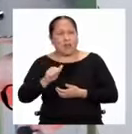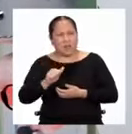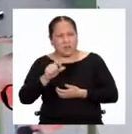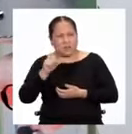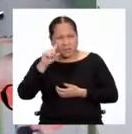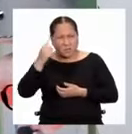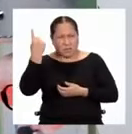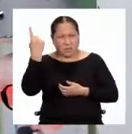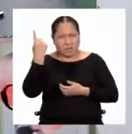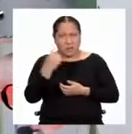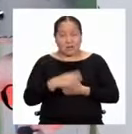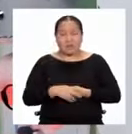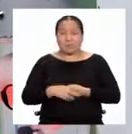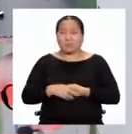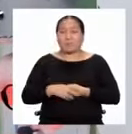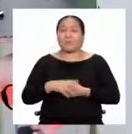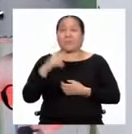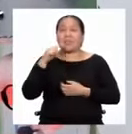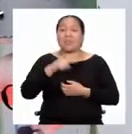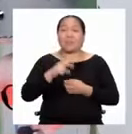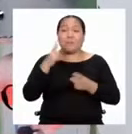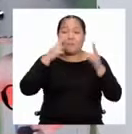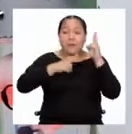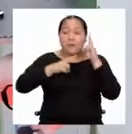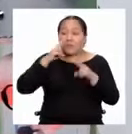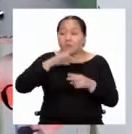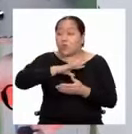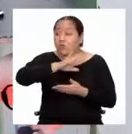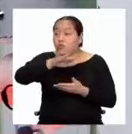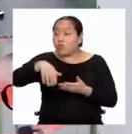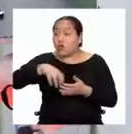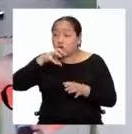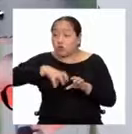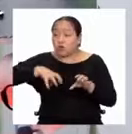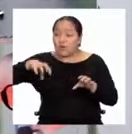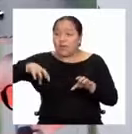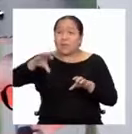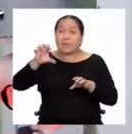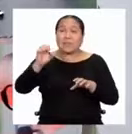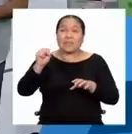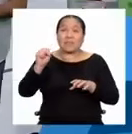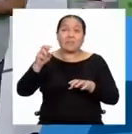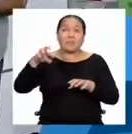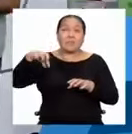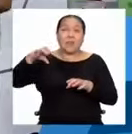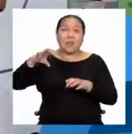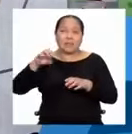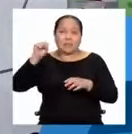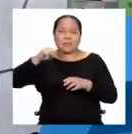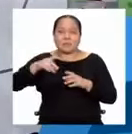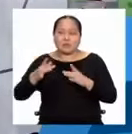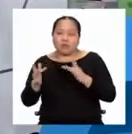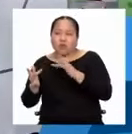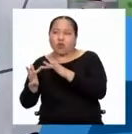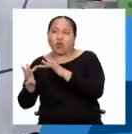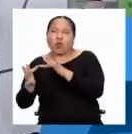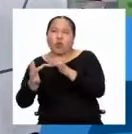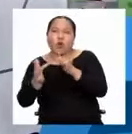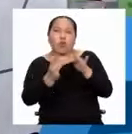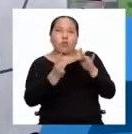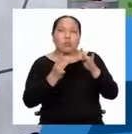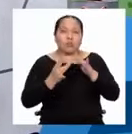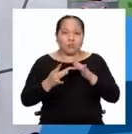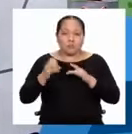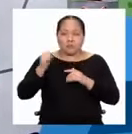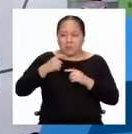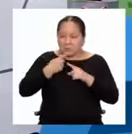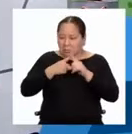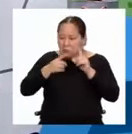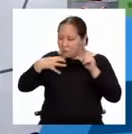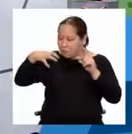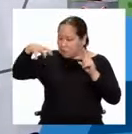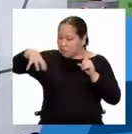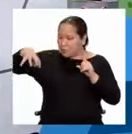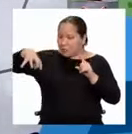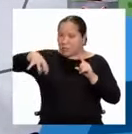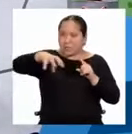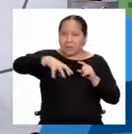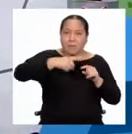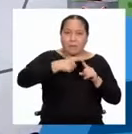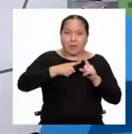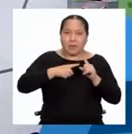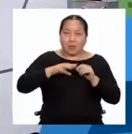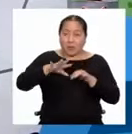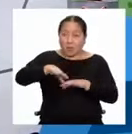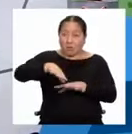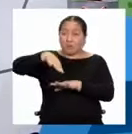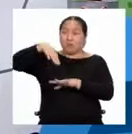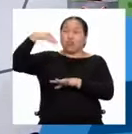descubierto que todas las especies están más conectadas de lo que pensábamos. Si bien nos distinguimos entre nosotros, tenemos un